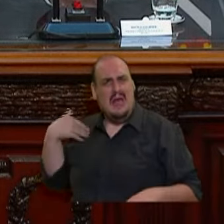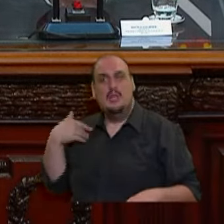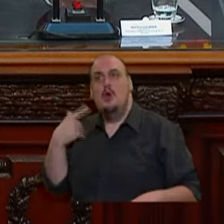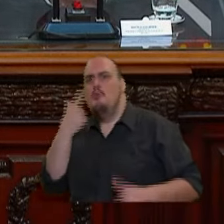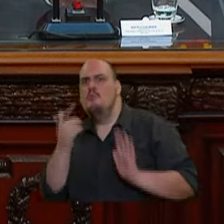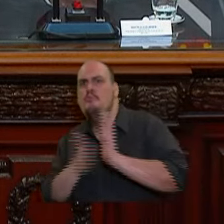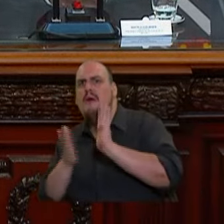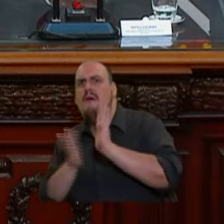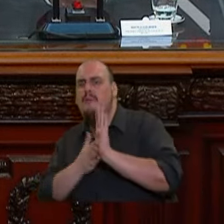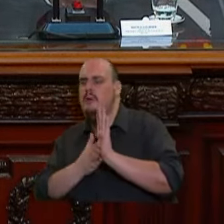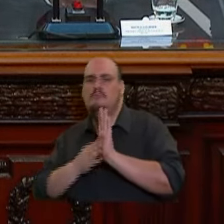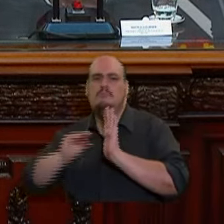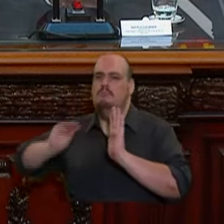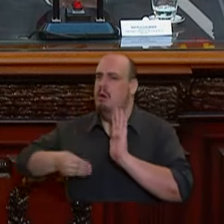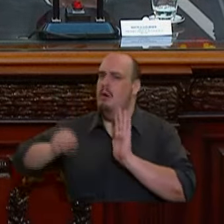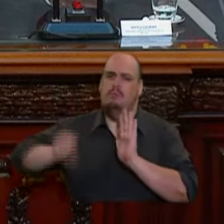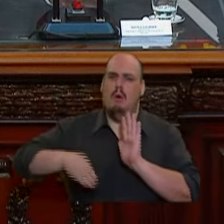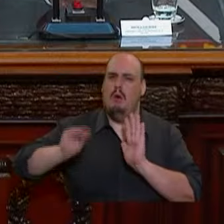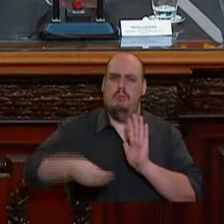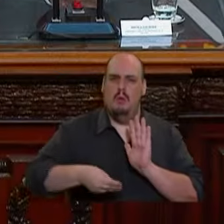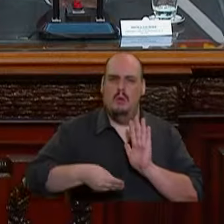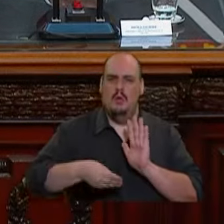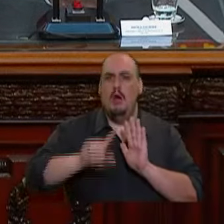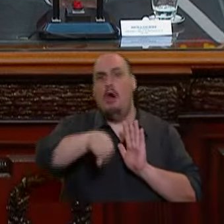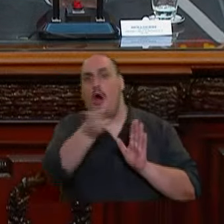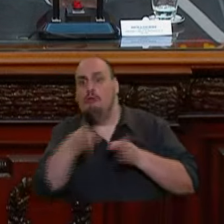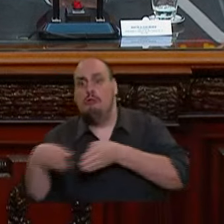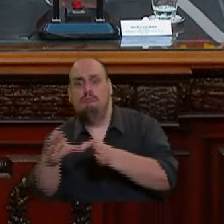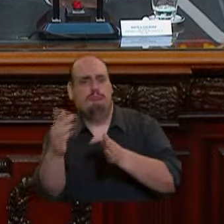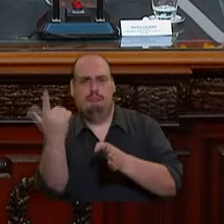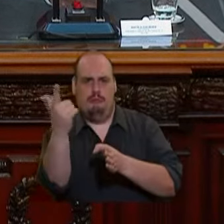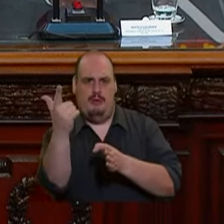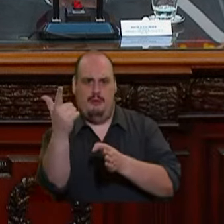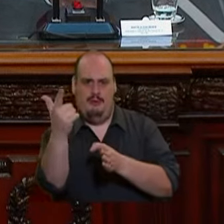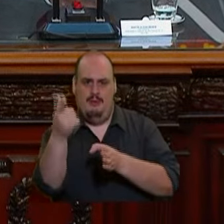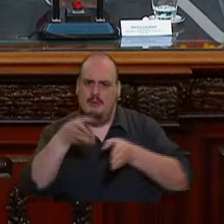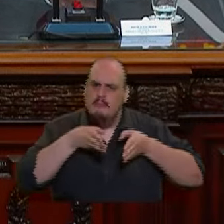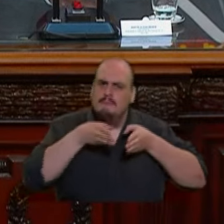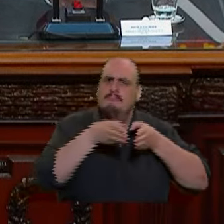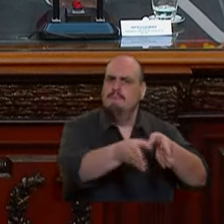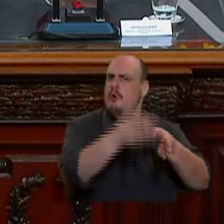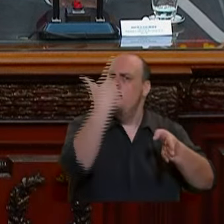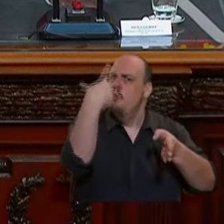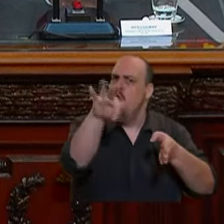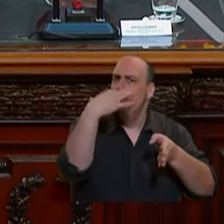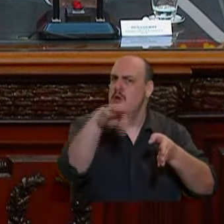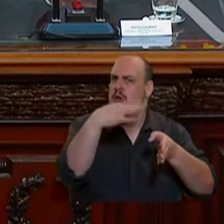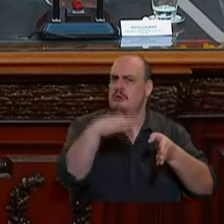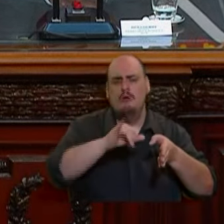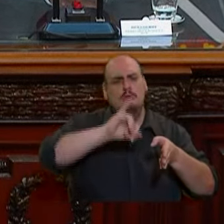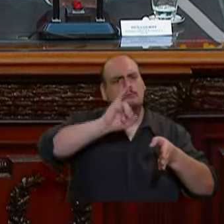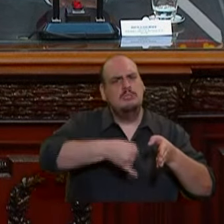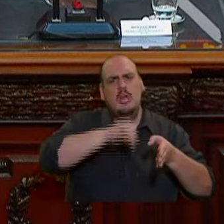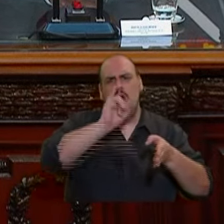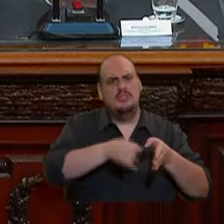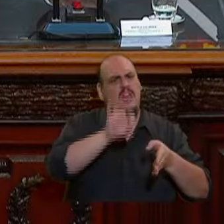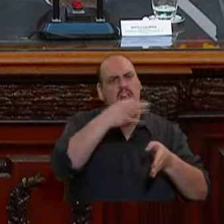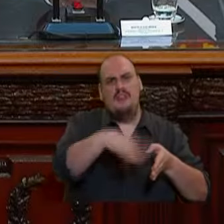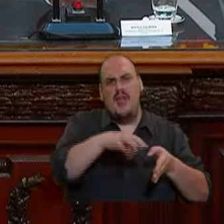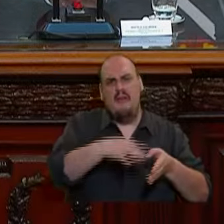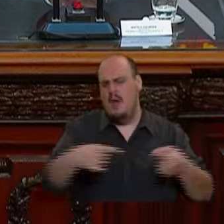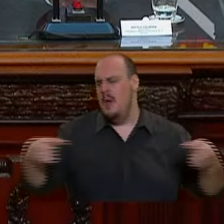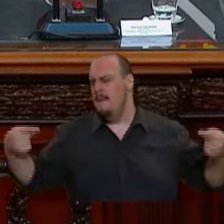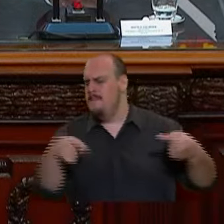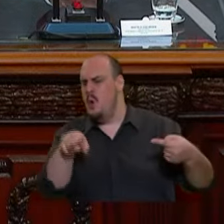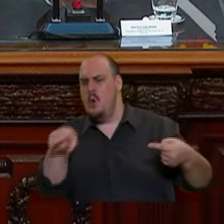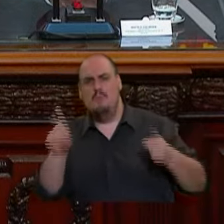fracasado. Ya no quedan opciones. La conclusión lógica es que la única alternativa posible es hacer algo diametralmente distinto